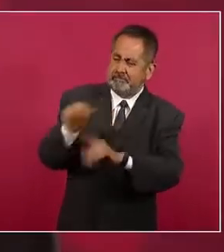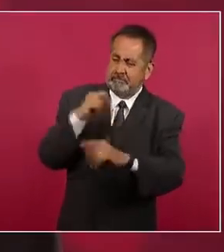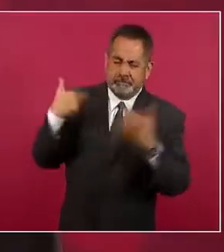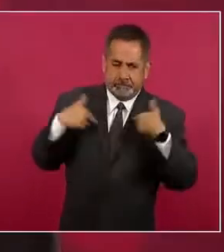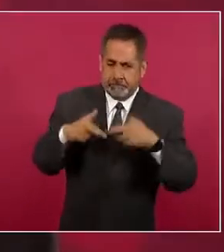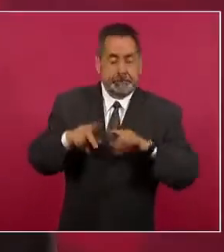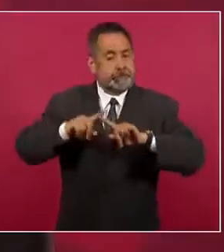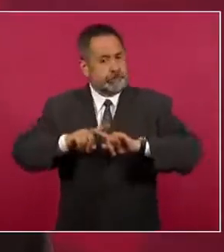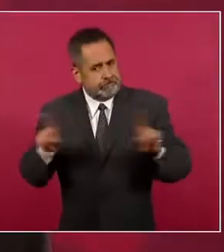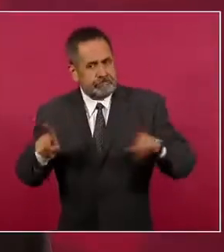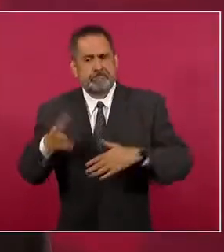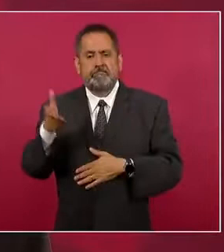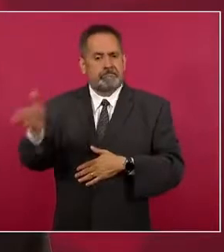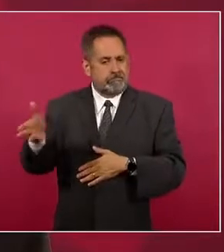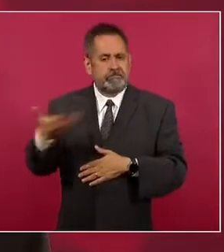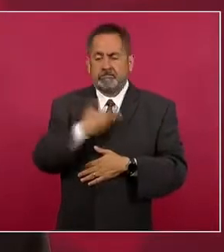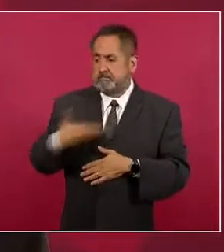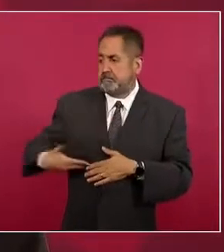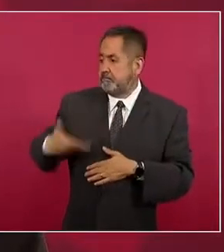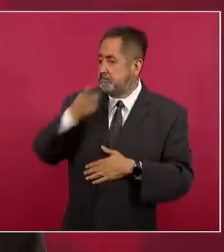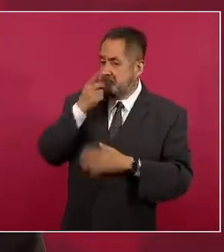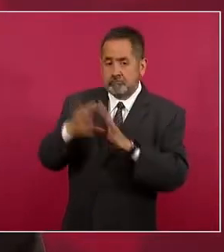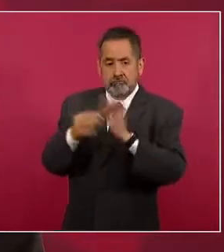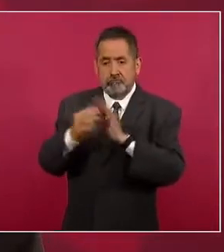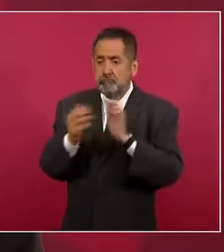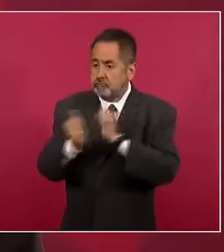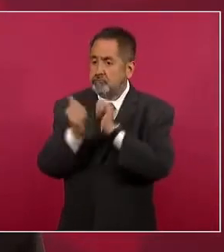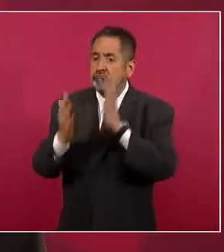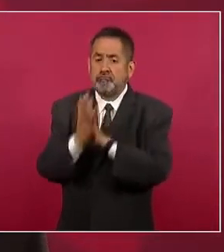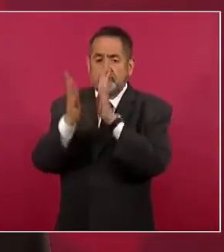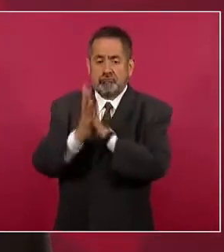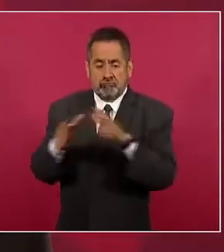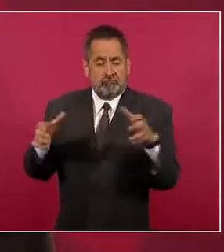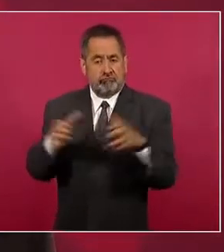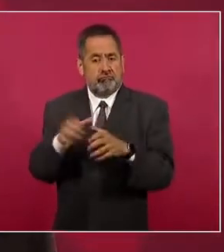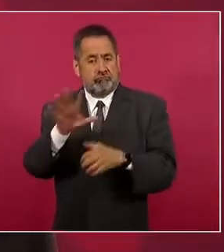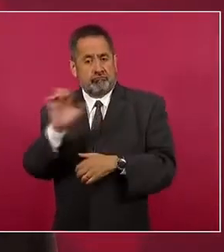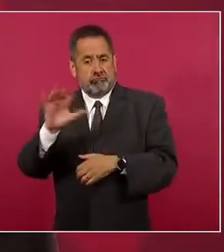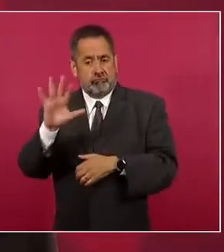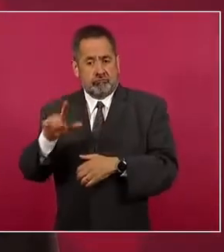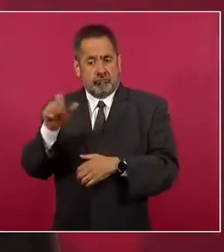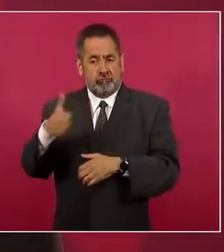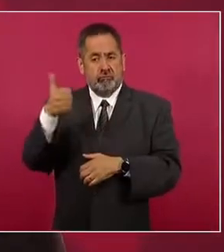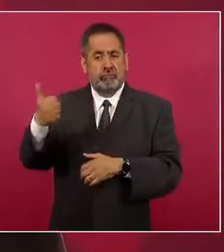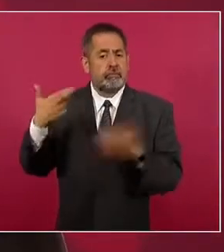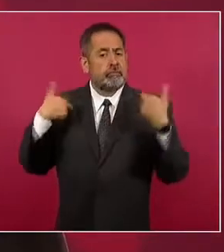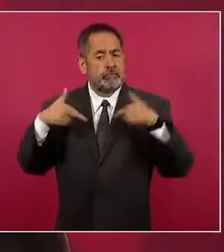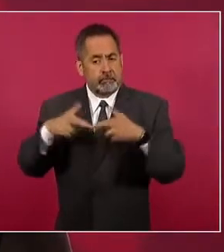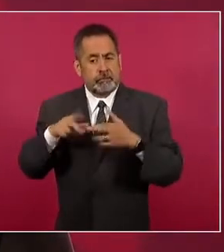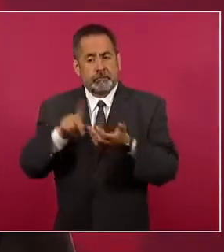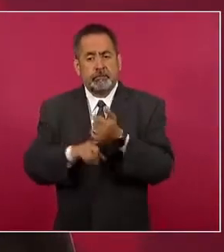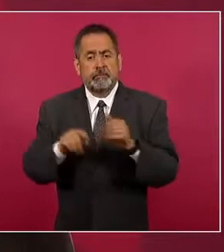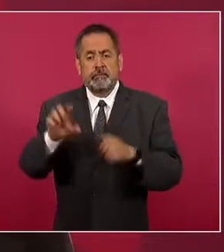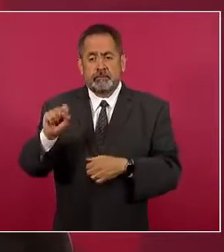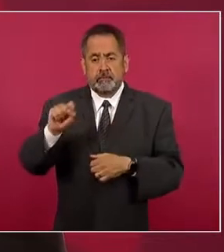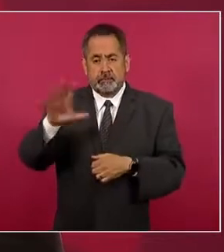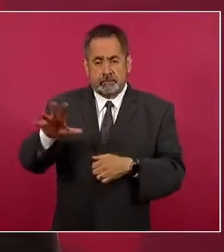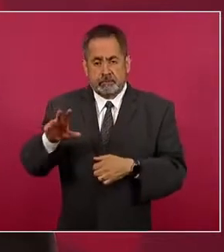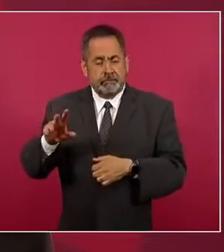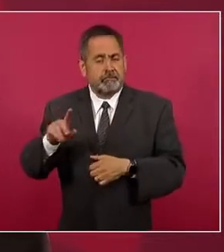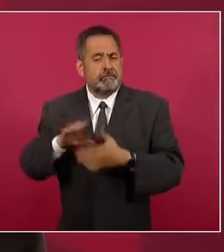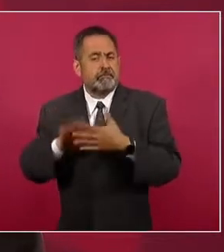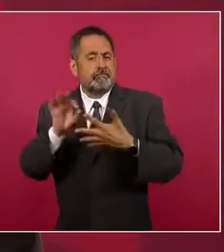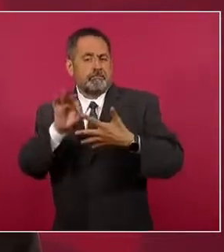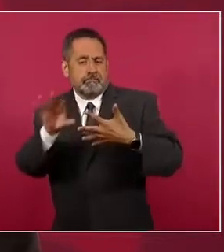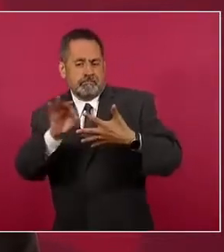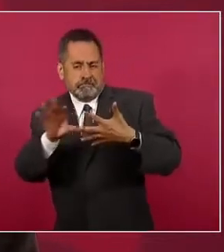Como nuestro presidente señaló en días pasados, con la participación de 556 maestras y 65 pedagogos,